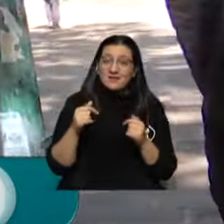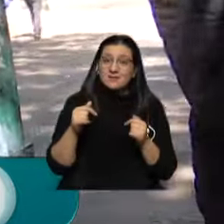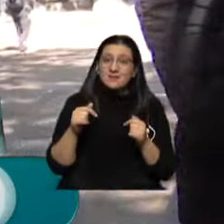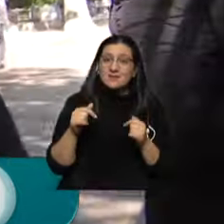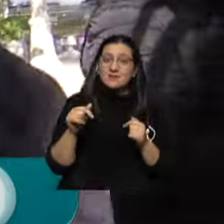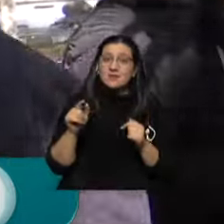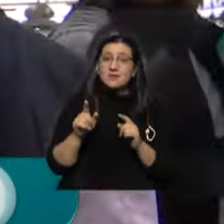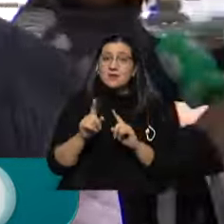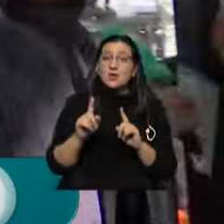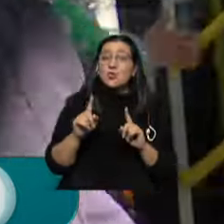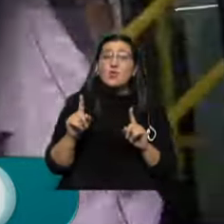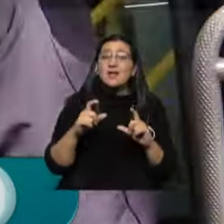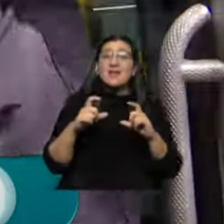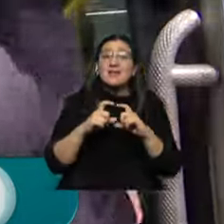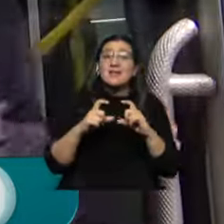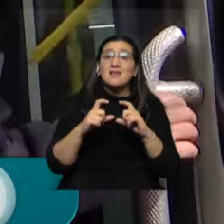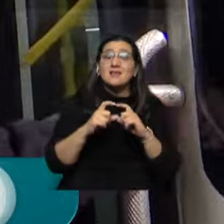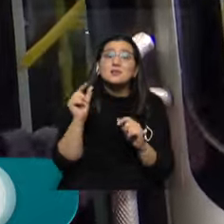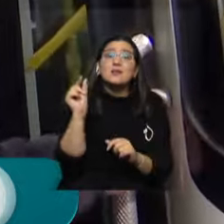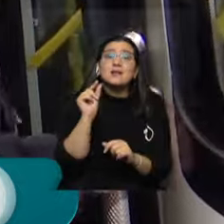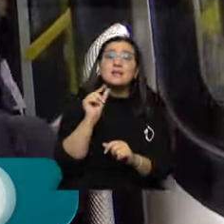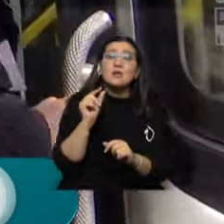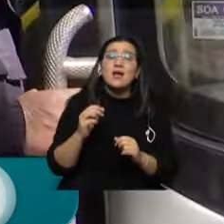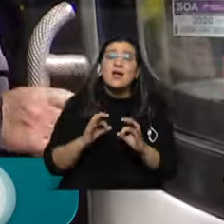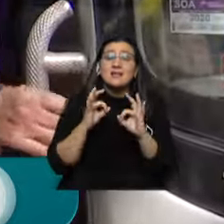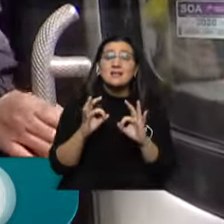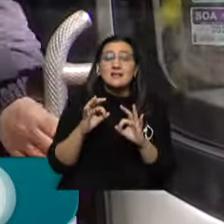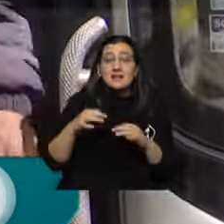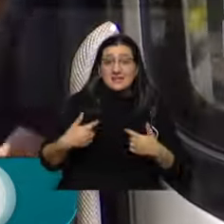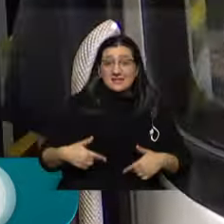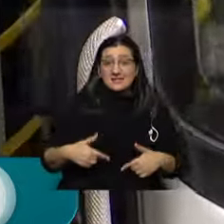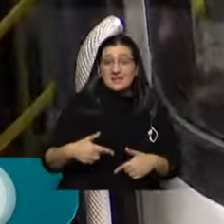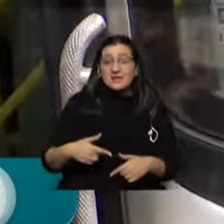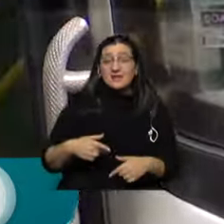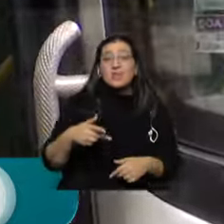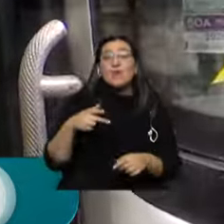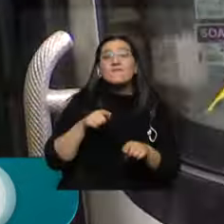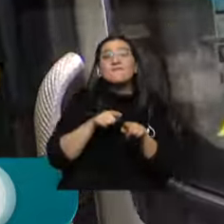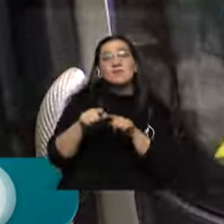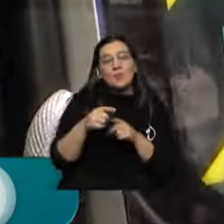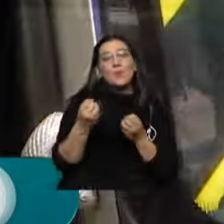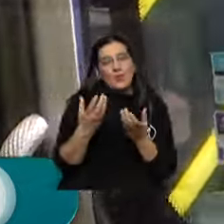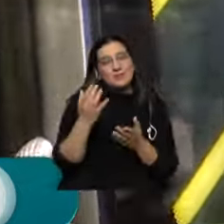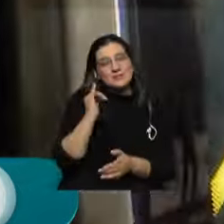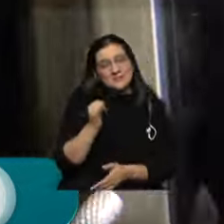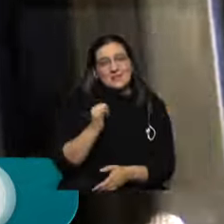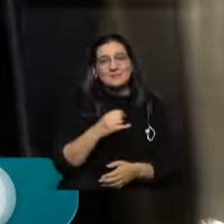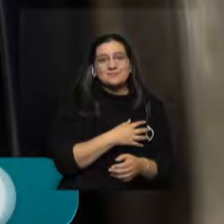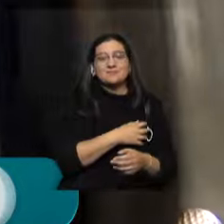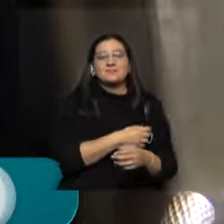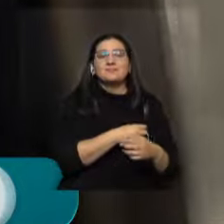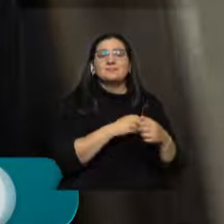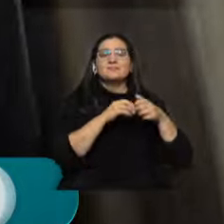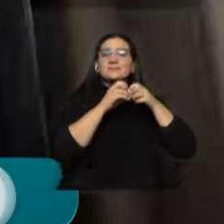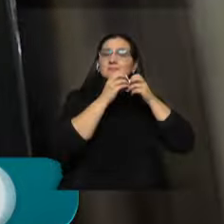No dije, no tenemos carné, vecino, pero es un ratito hasta la Intendencia y nos baja ahí. Estamos en vivo. Nos dice que sí. Estamos en vivo,